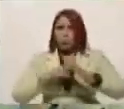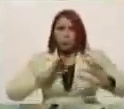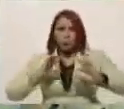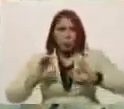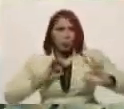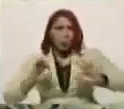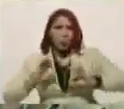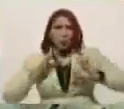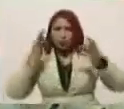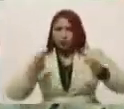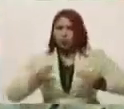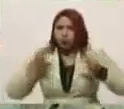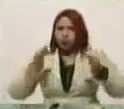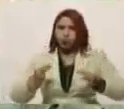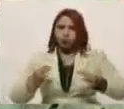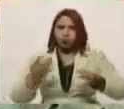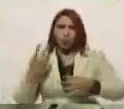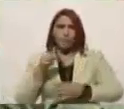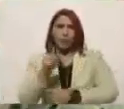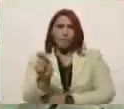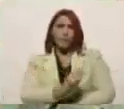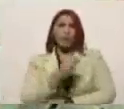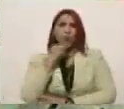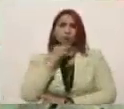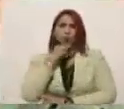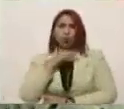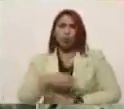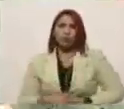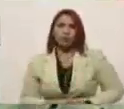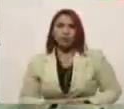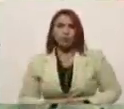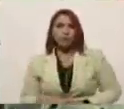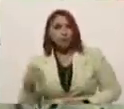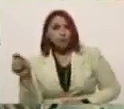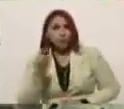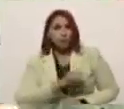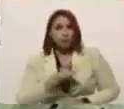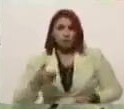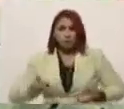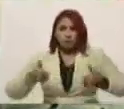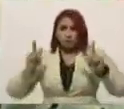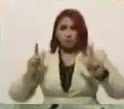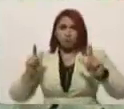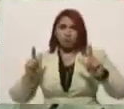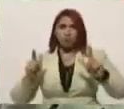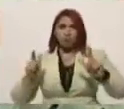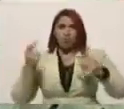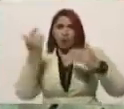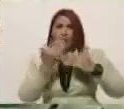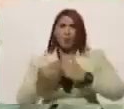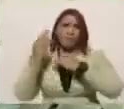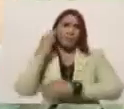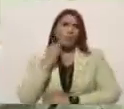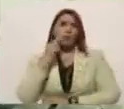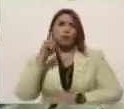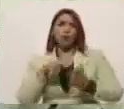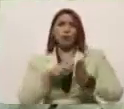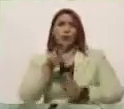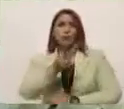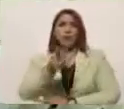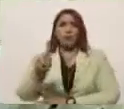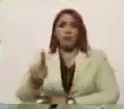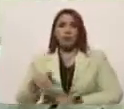preparación permanente. Por eso el mes de octubre será el mes de la activación de Escudo Bolivariano